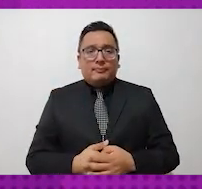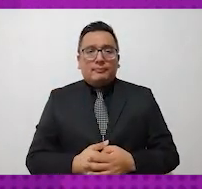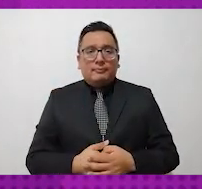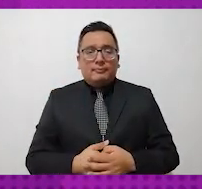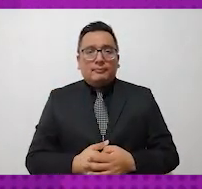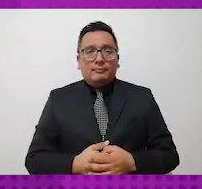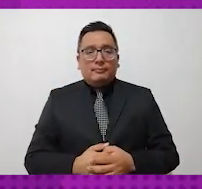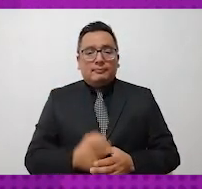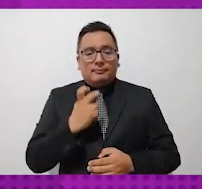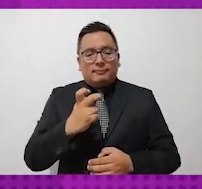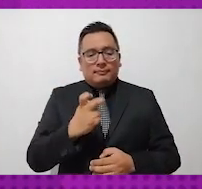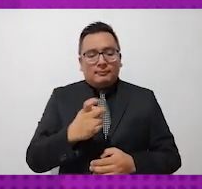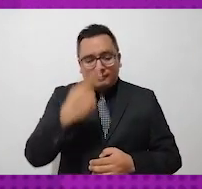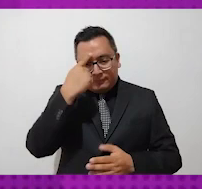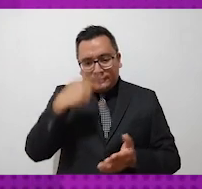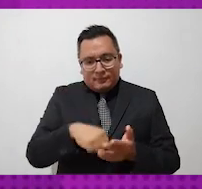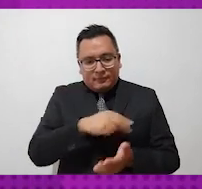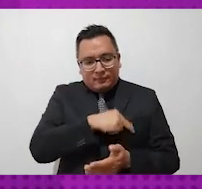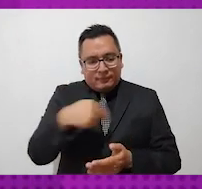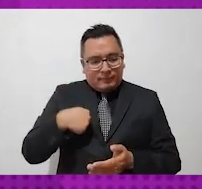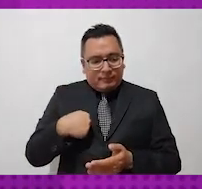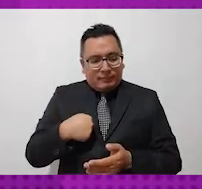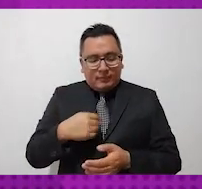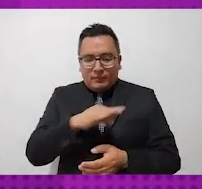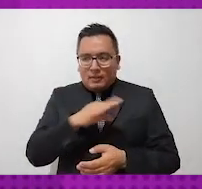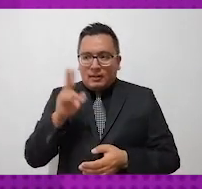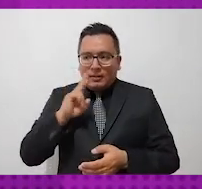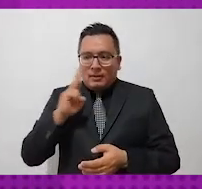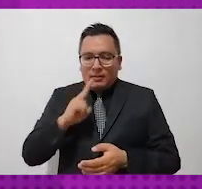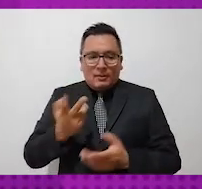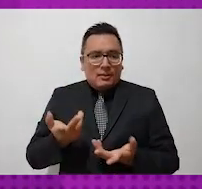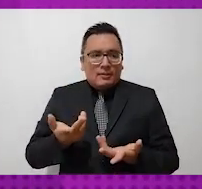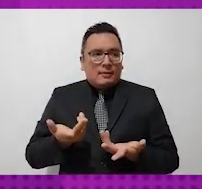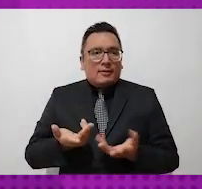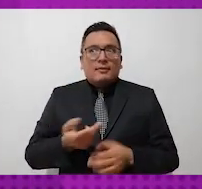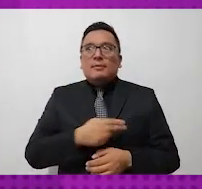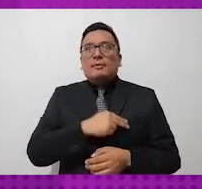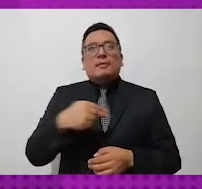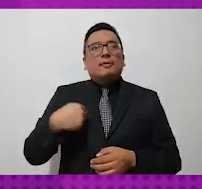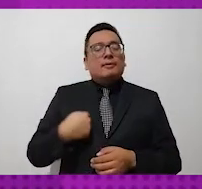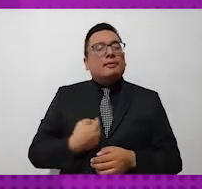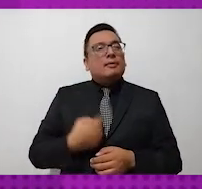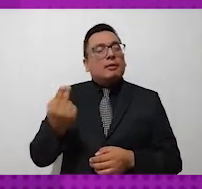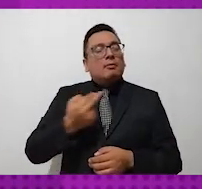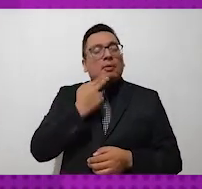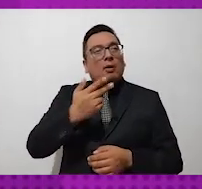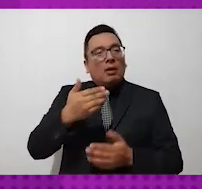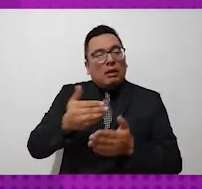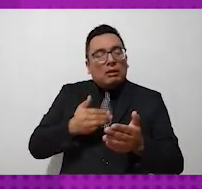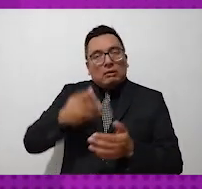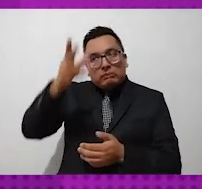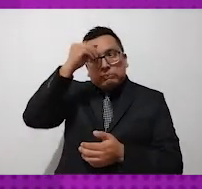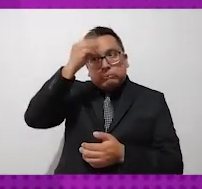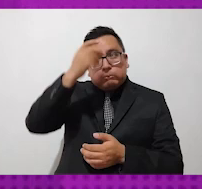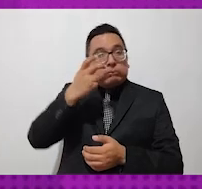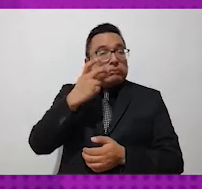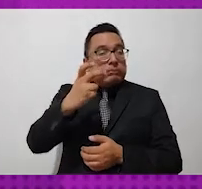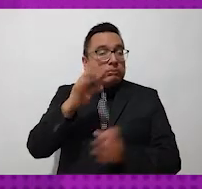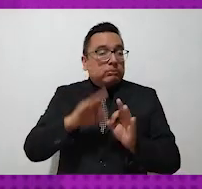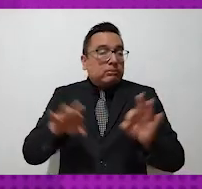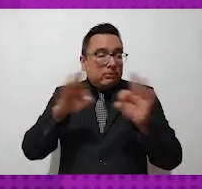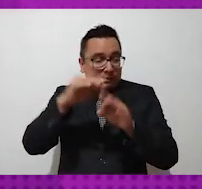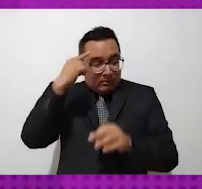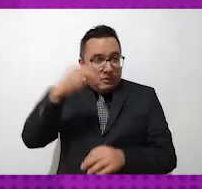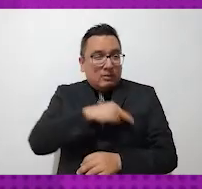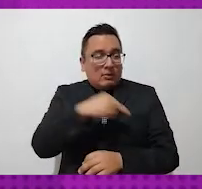creo que la información, es lo que te decía, comentaba hace un momento, la información es básica